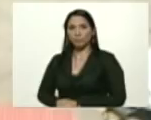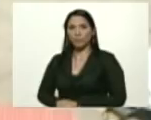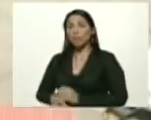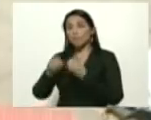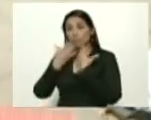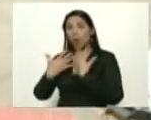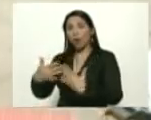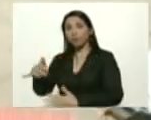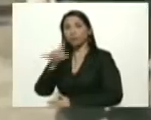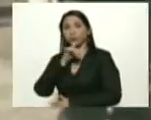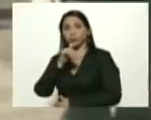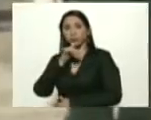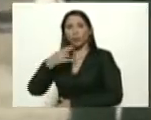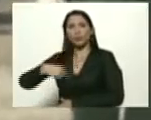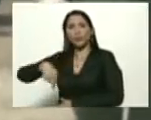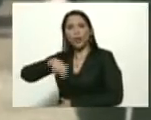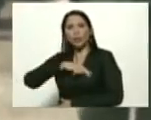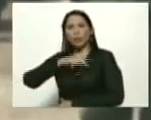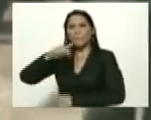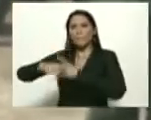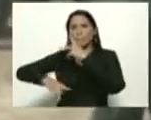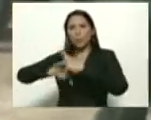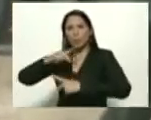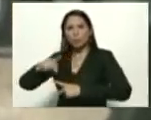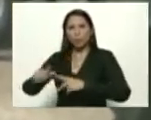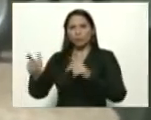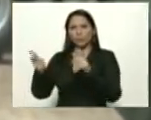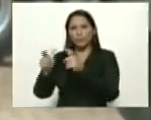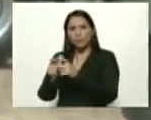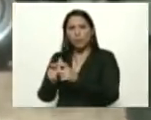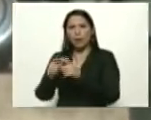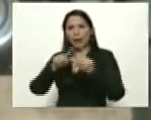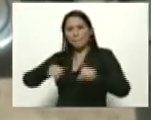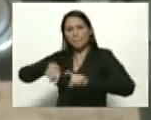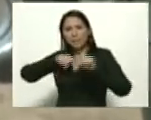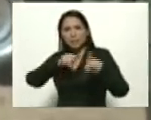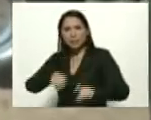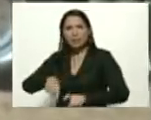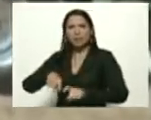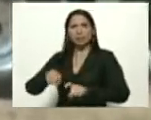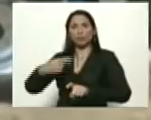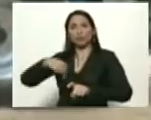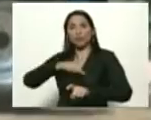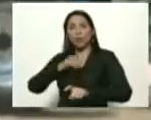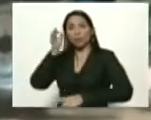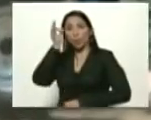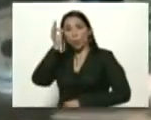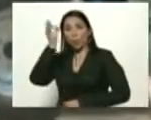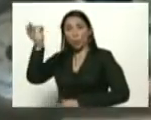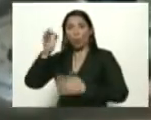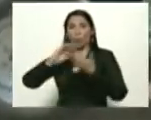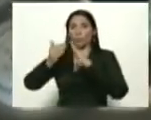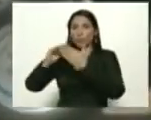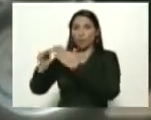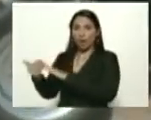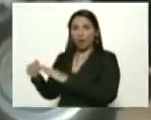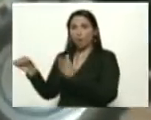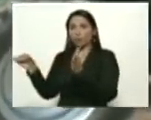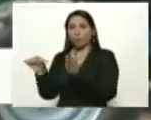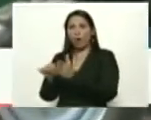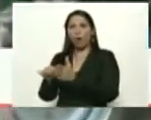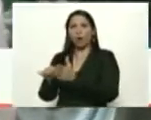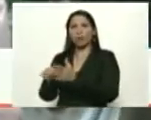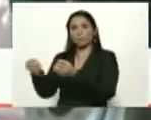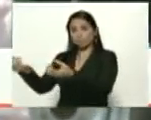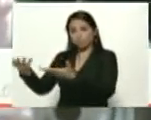buenas noticias para nuestros productores, pequeños productores, campesinos, nuestros consejos comunales, donde nos están